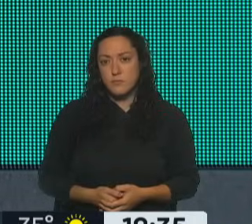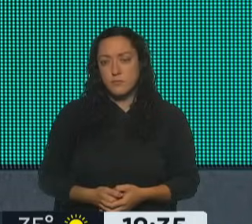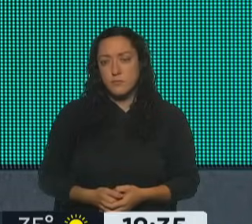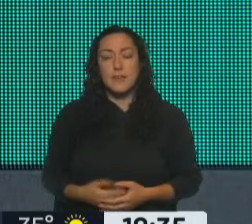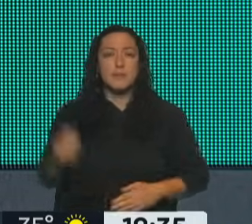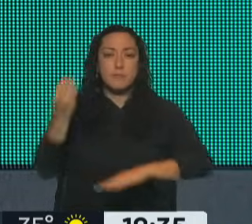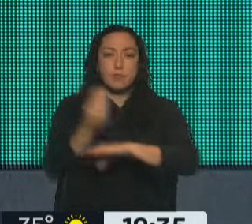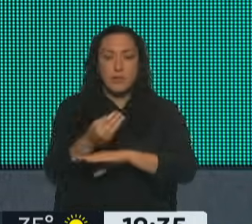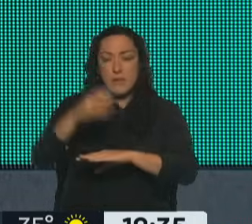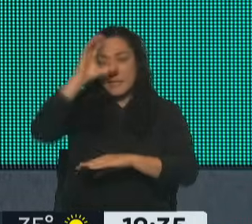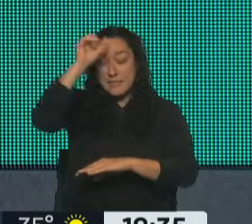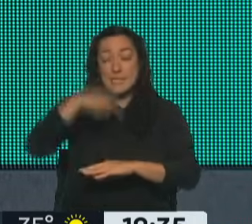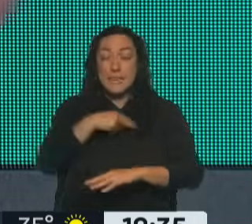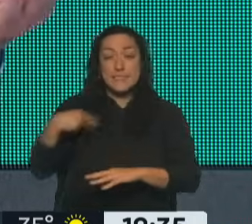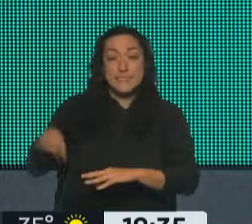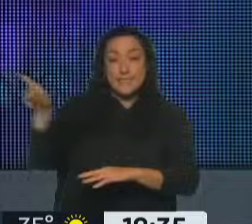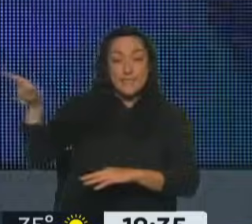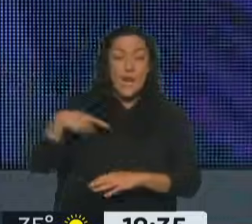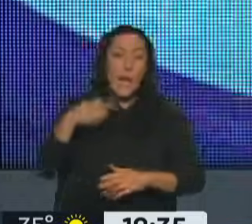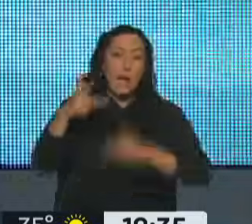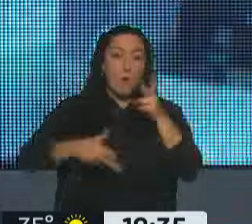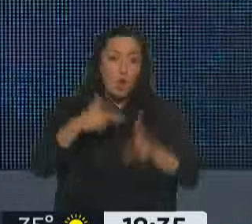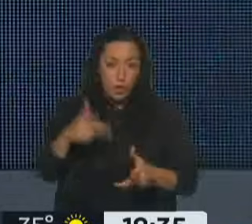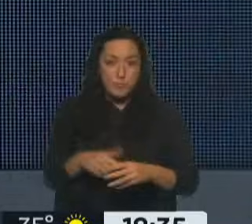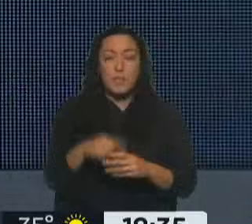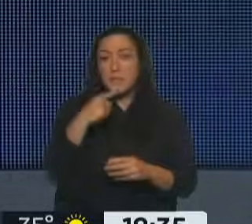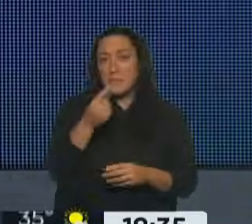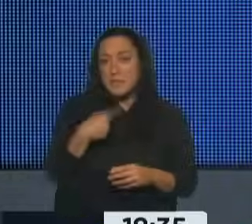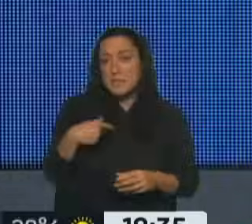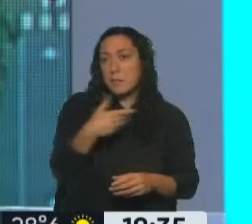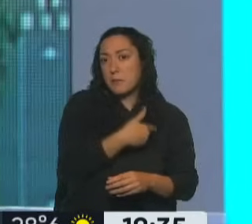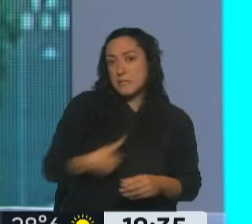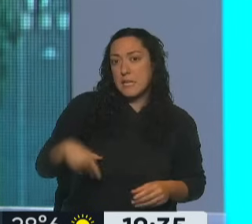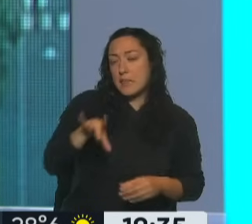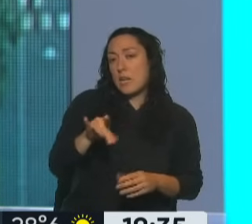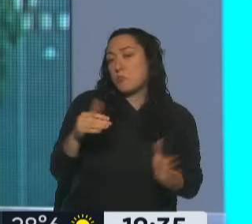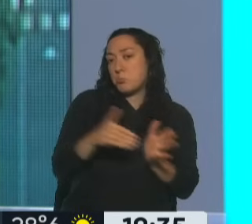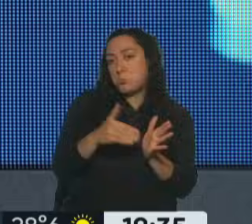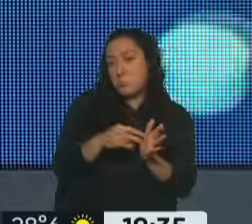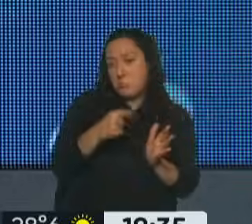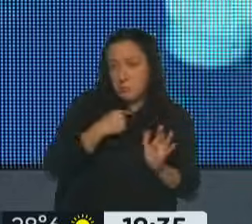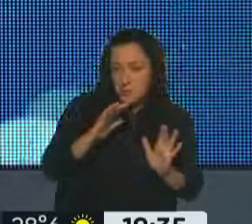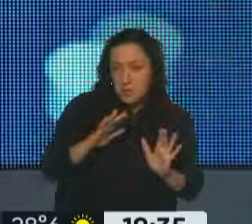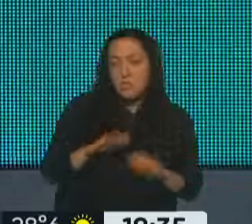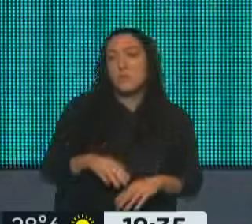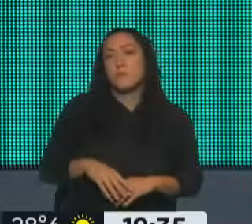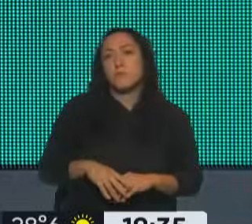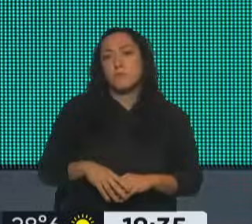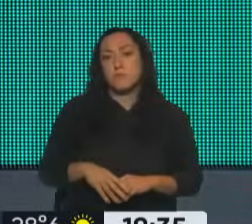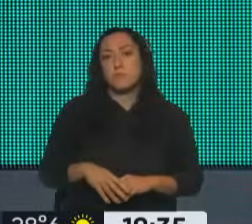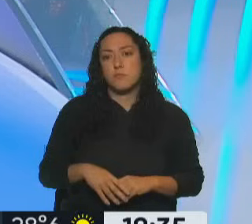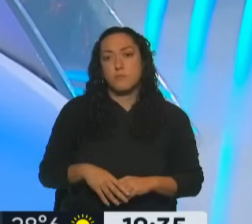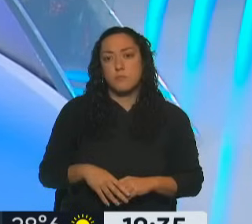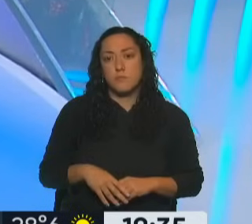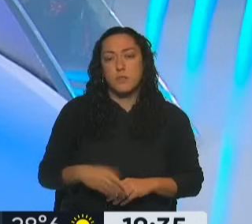vocera de la Cancillería china, dispuesta a lo que quiera el presidente electo. Es decir, un mundo que está mucho más cerca de